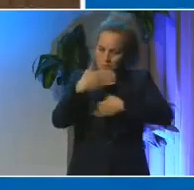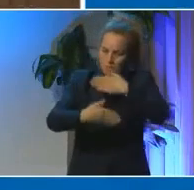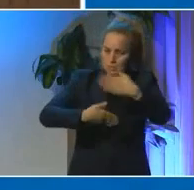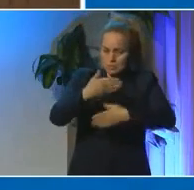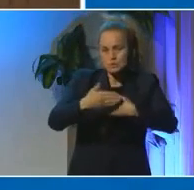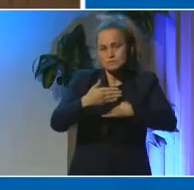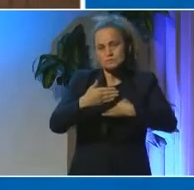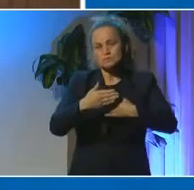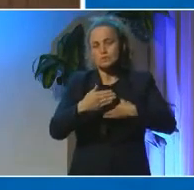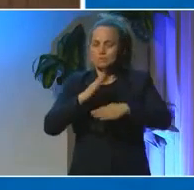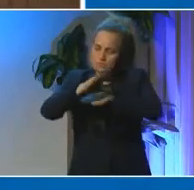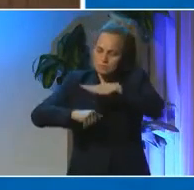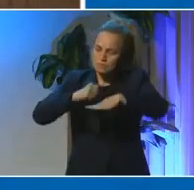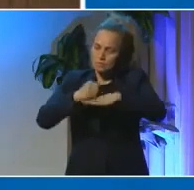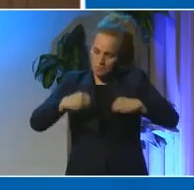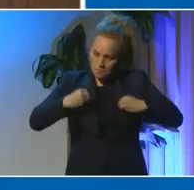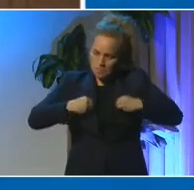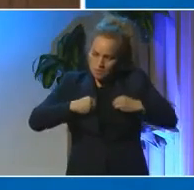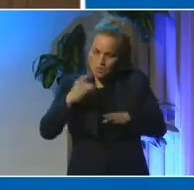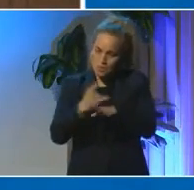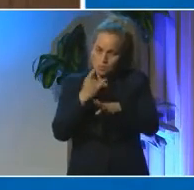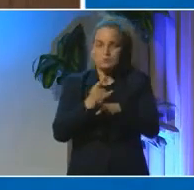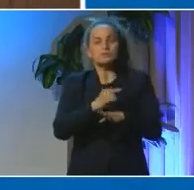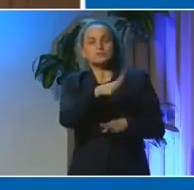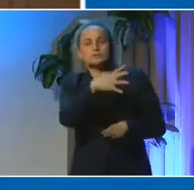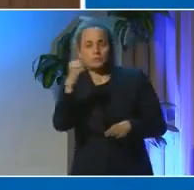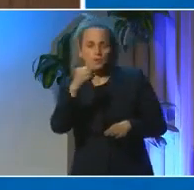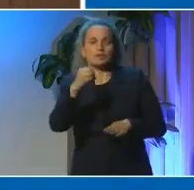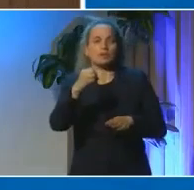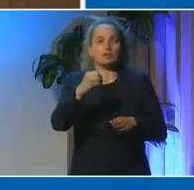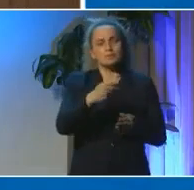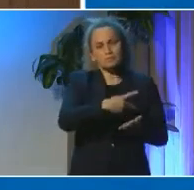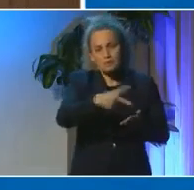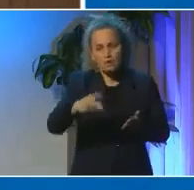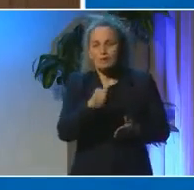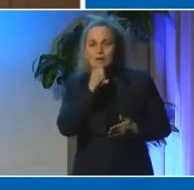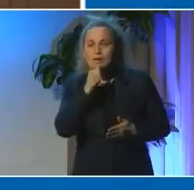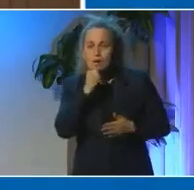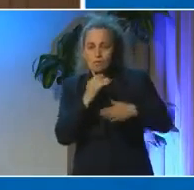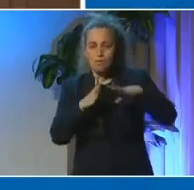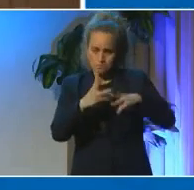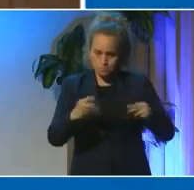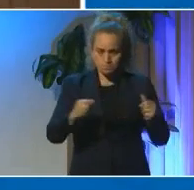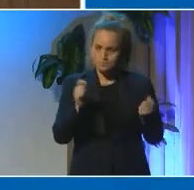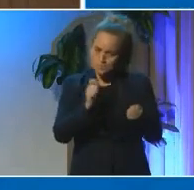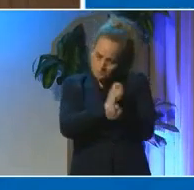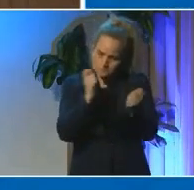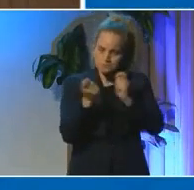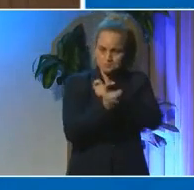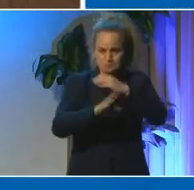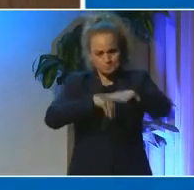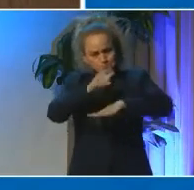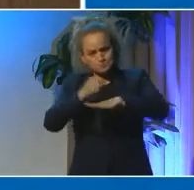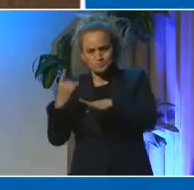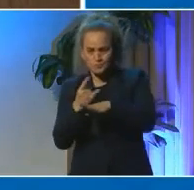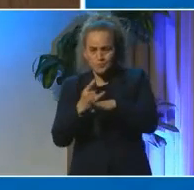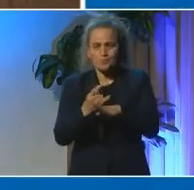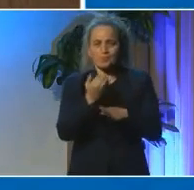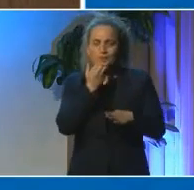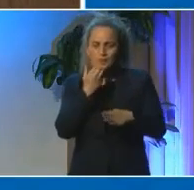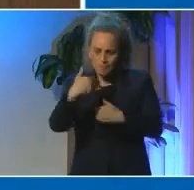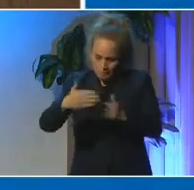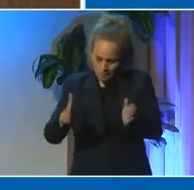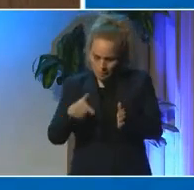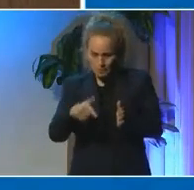segunda vida para salvar esas 50 millones de toneladas de agua que se destruirían o que se verterían en cualquier en cualquier acumulador de